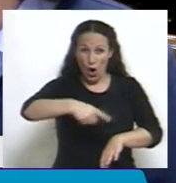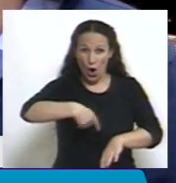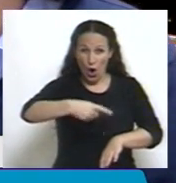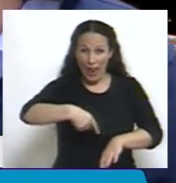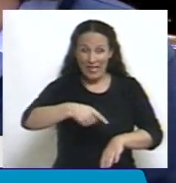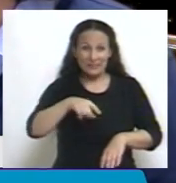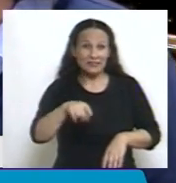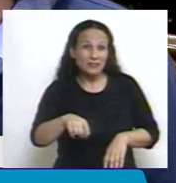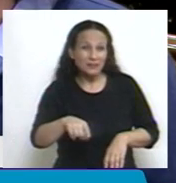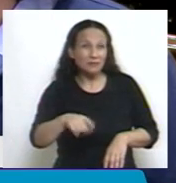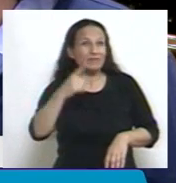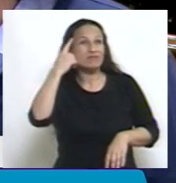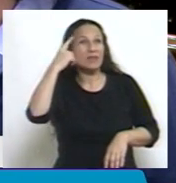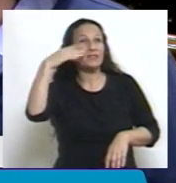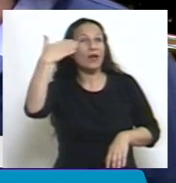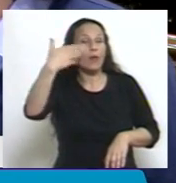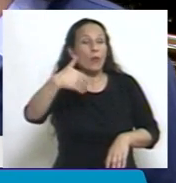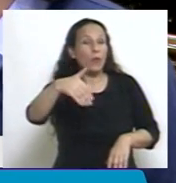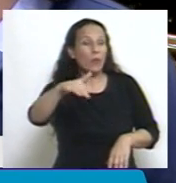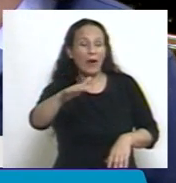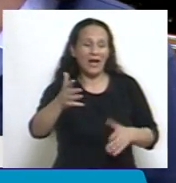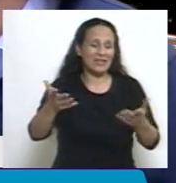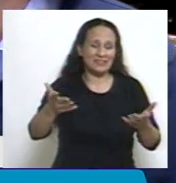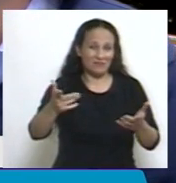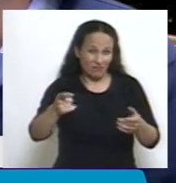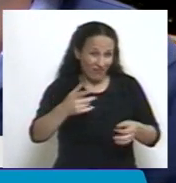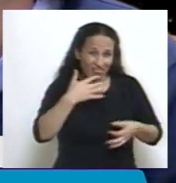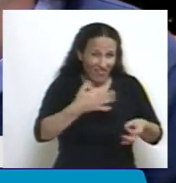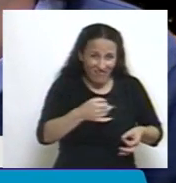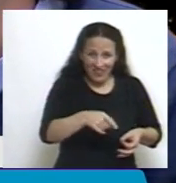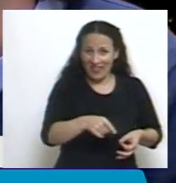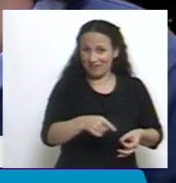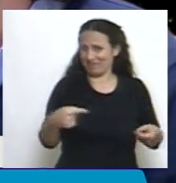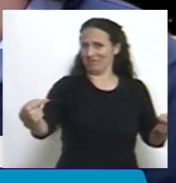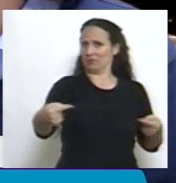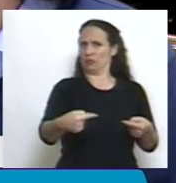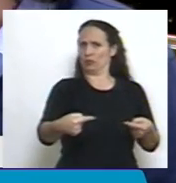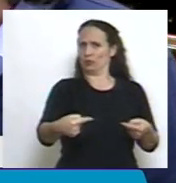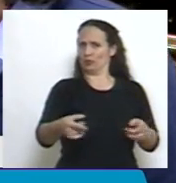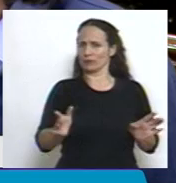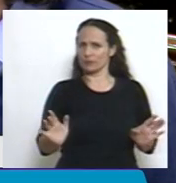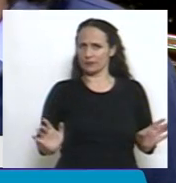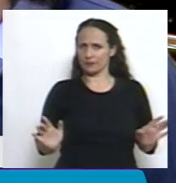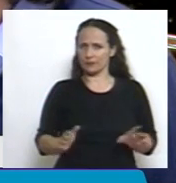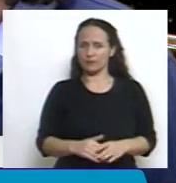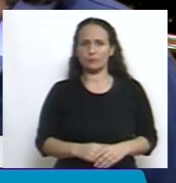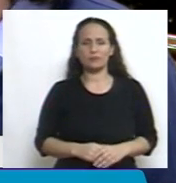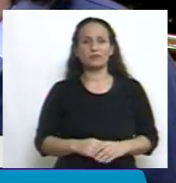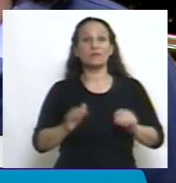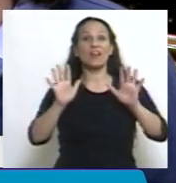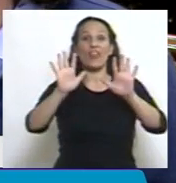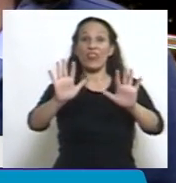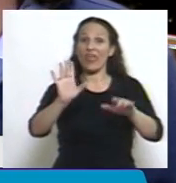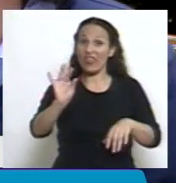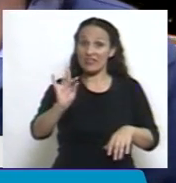proyecciones totalmente distanciadas de la realidad, cuando además el 10 de diciembre va a haber